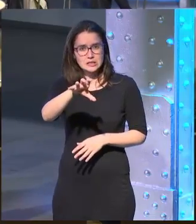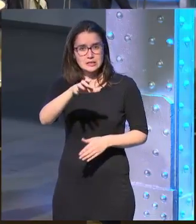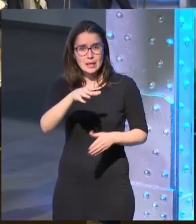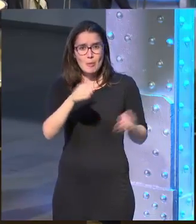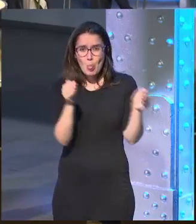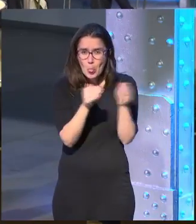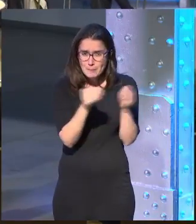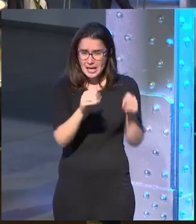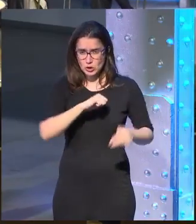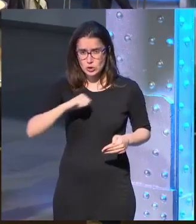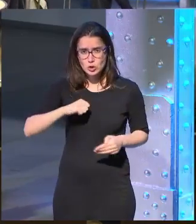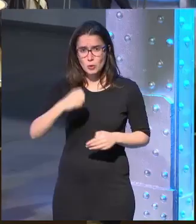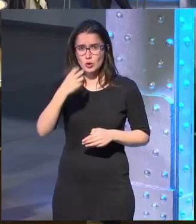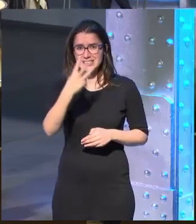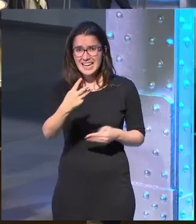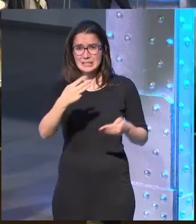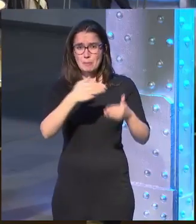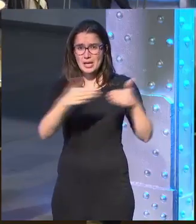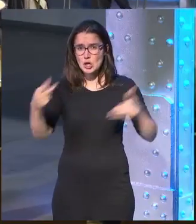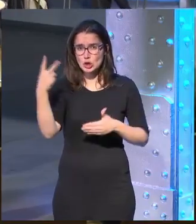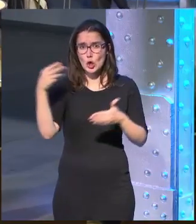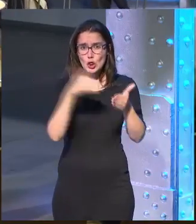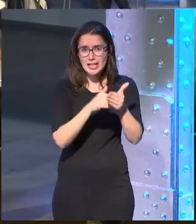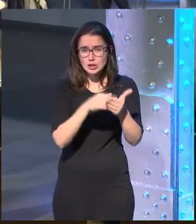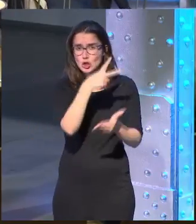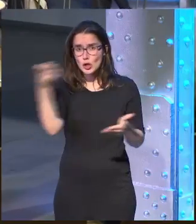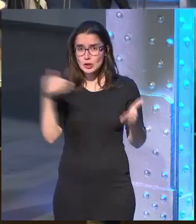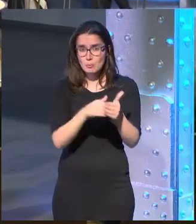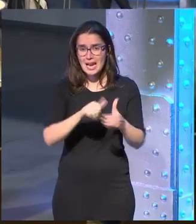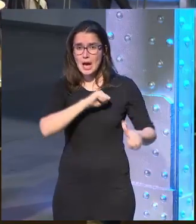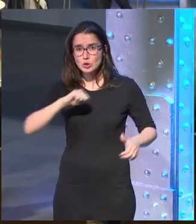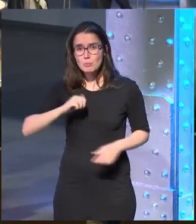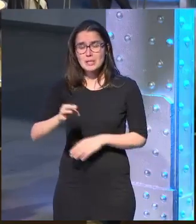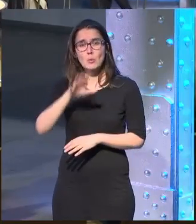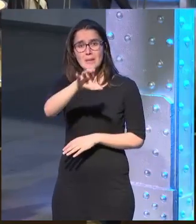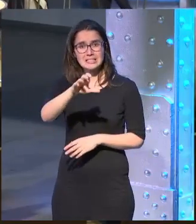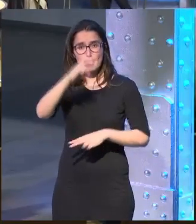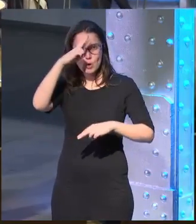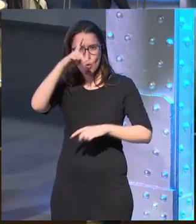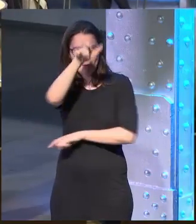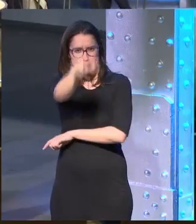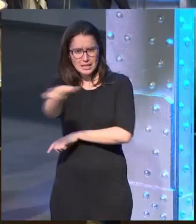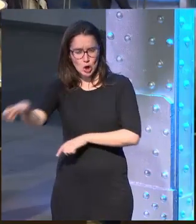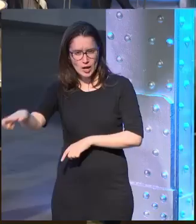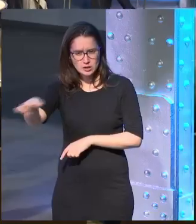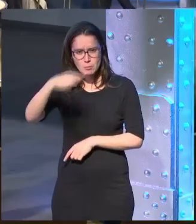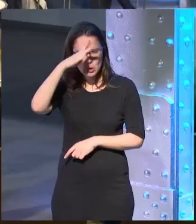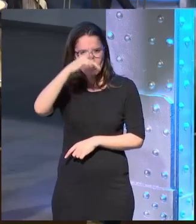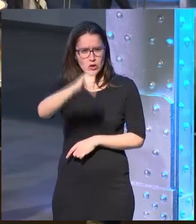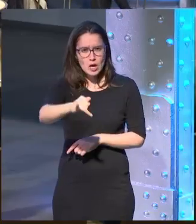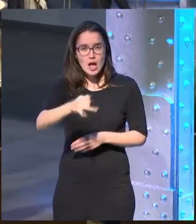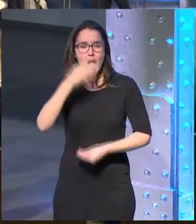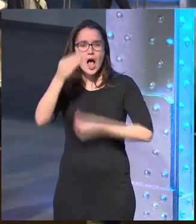pequeños autónomos, 3.200.000 autónomos, sino que además es un país preocupado por las personas. Estamos hablando de